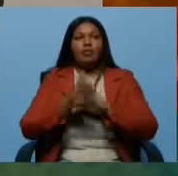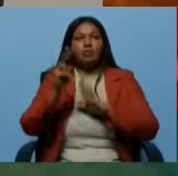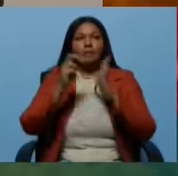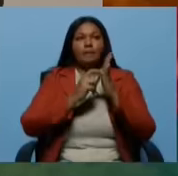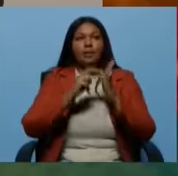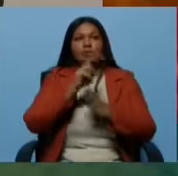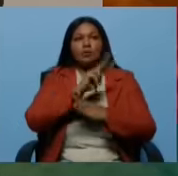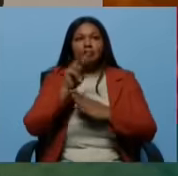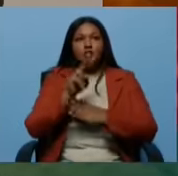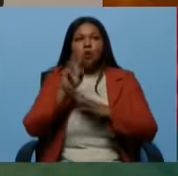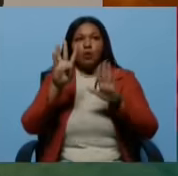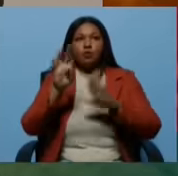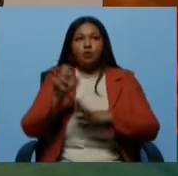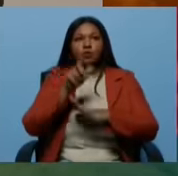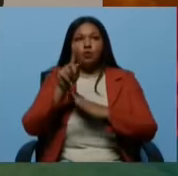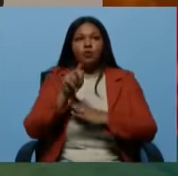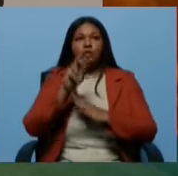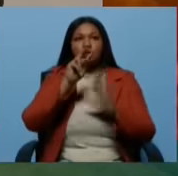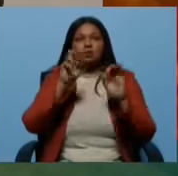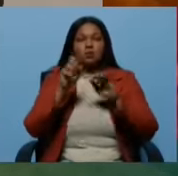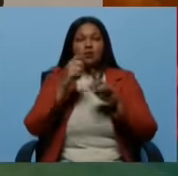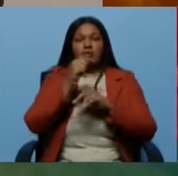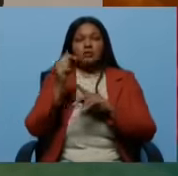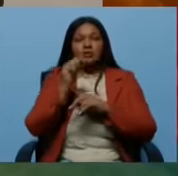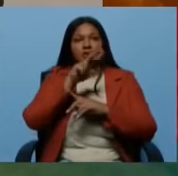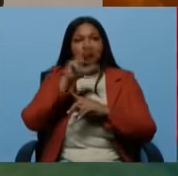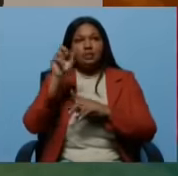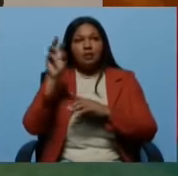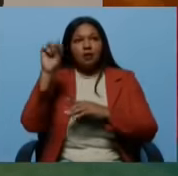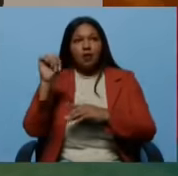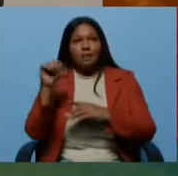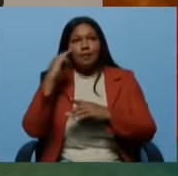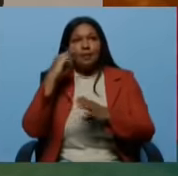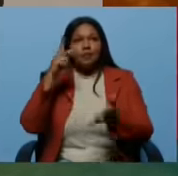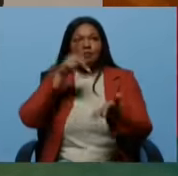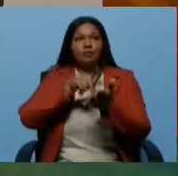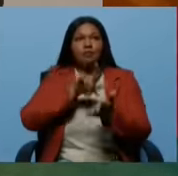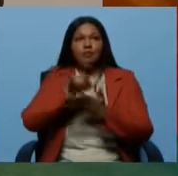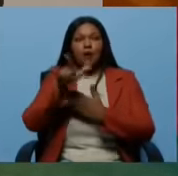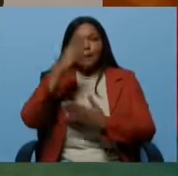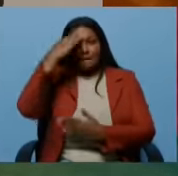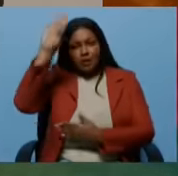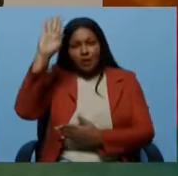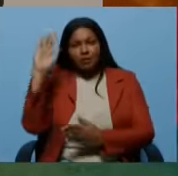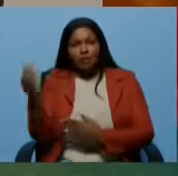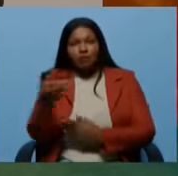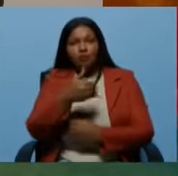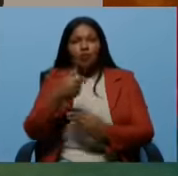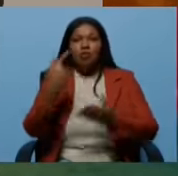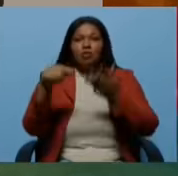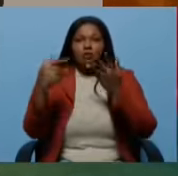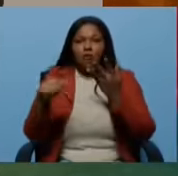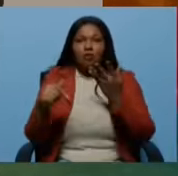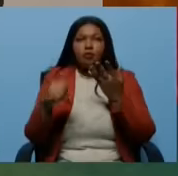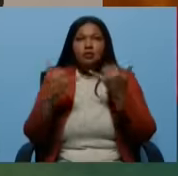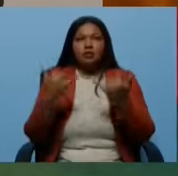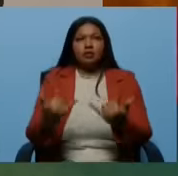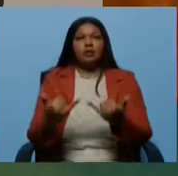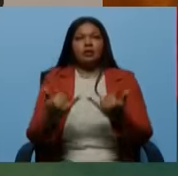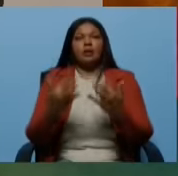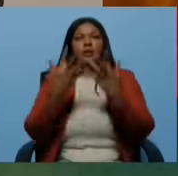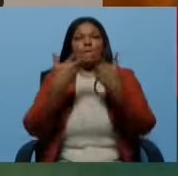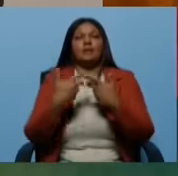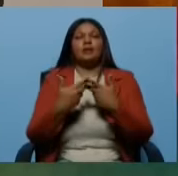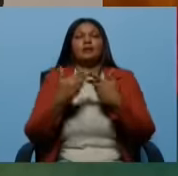avión Boeing 747-300M aterrizó en la ciudad mexicana de Querétaro, donde recogería mercancía de la